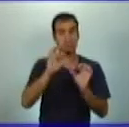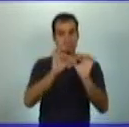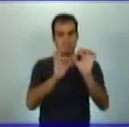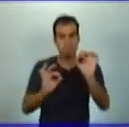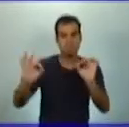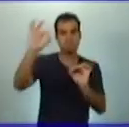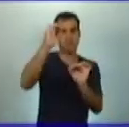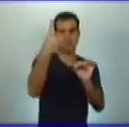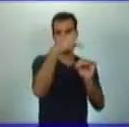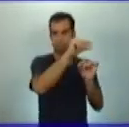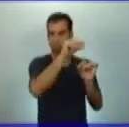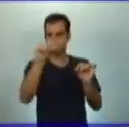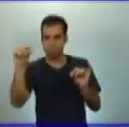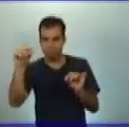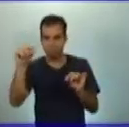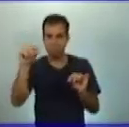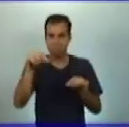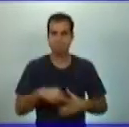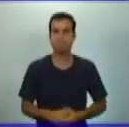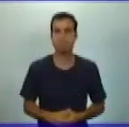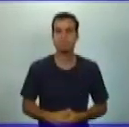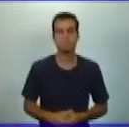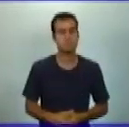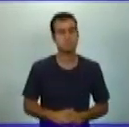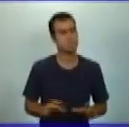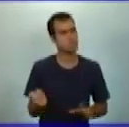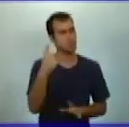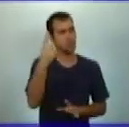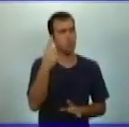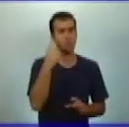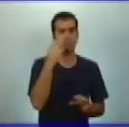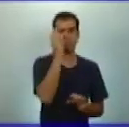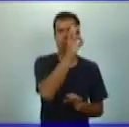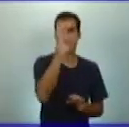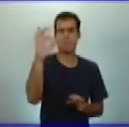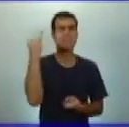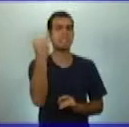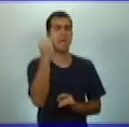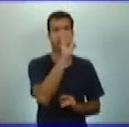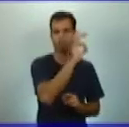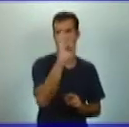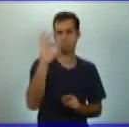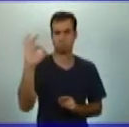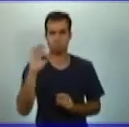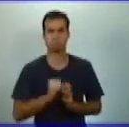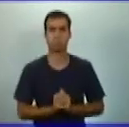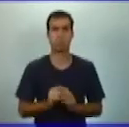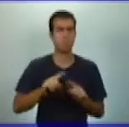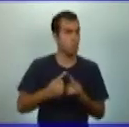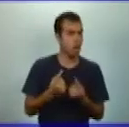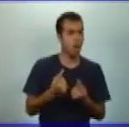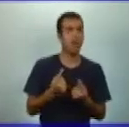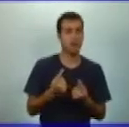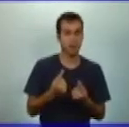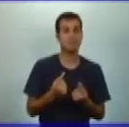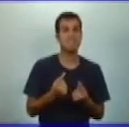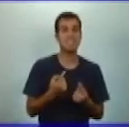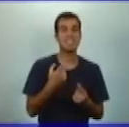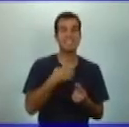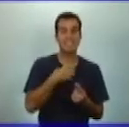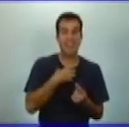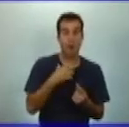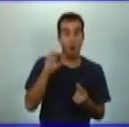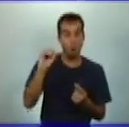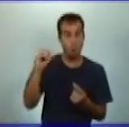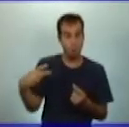energía, que en este caso solamente hemos representado 6 electrones, porque el átomo de oxígeno tiene 8 protones